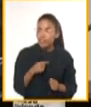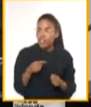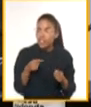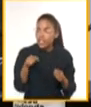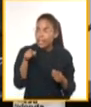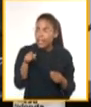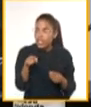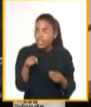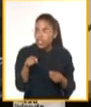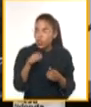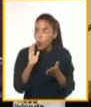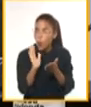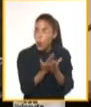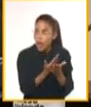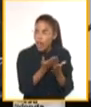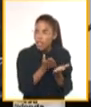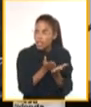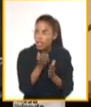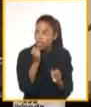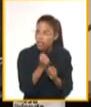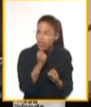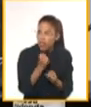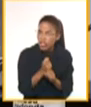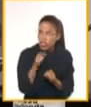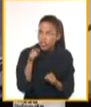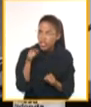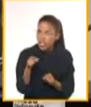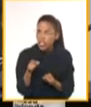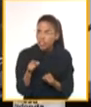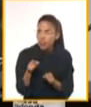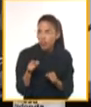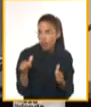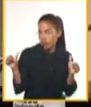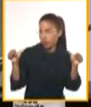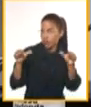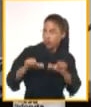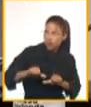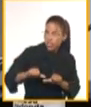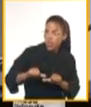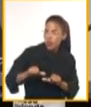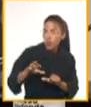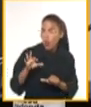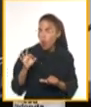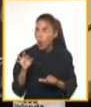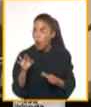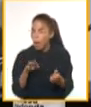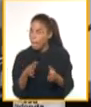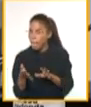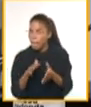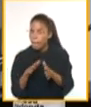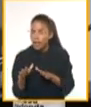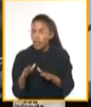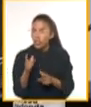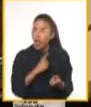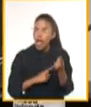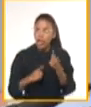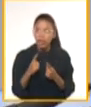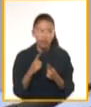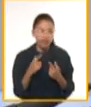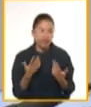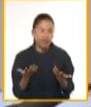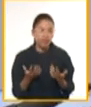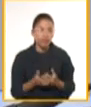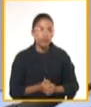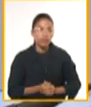seguir trabajando. ¿Eso no crea más inestabilidad? ¿Tiene algún impacto en la propia dinámica de la red? No, el